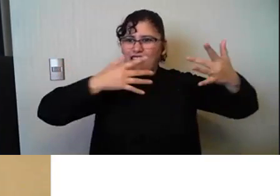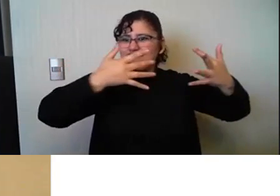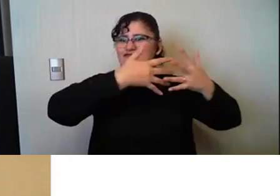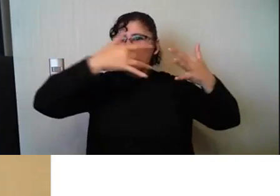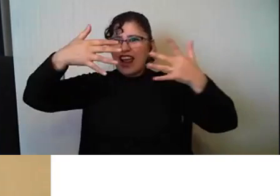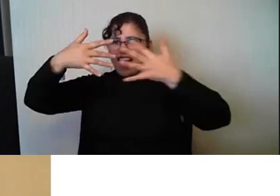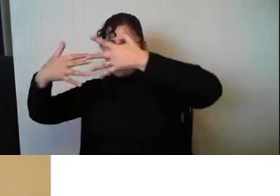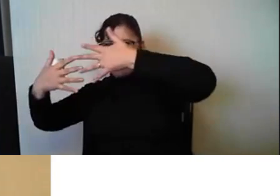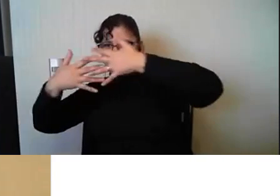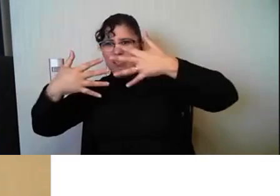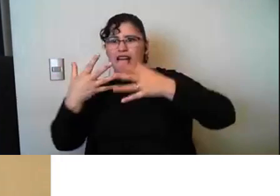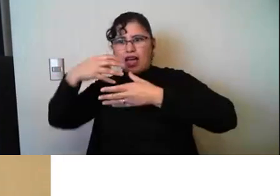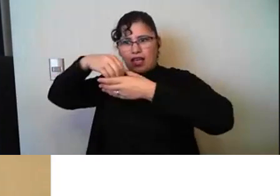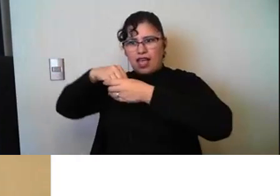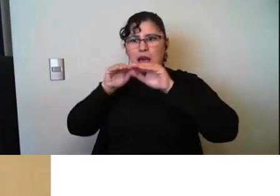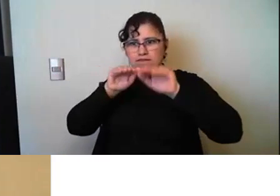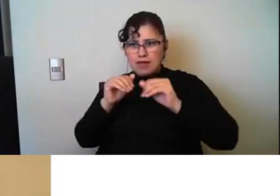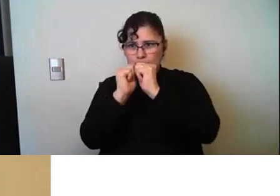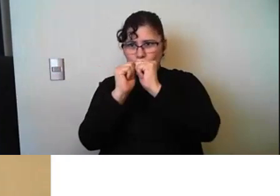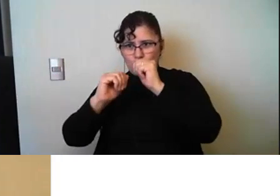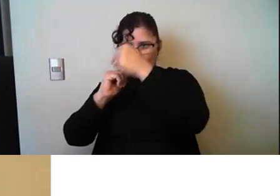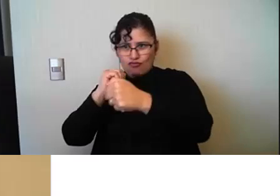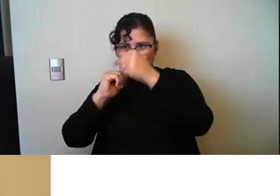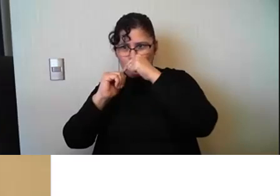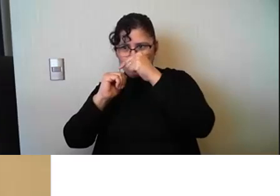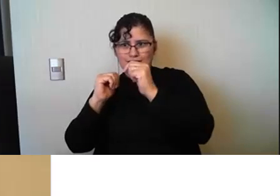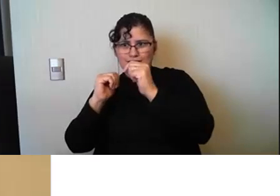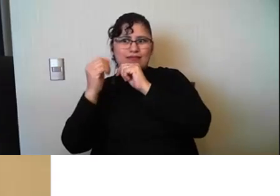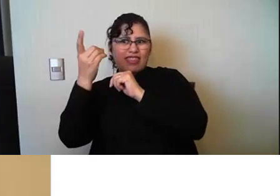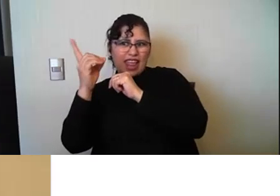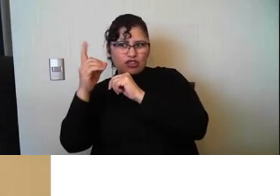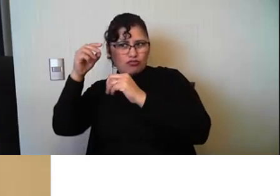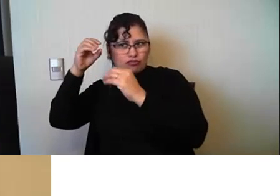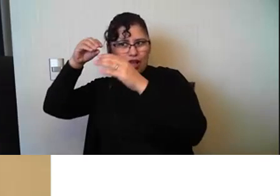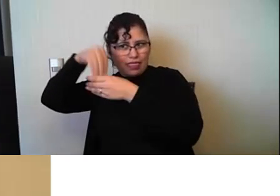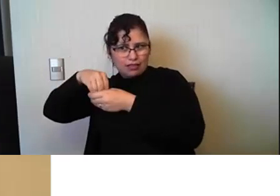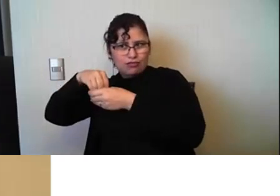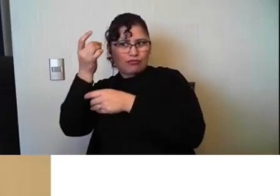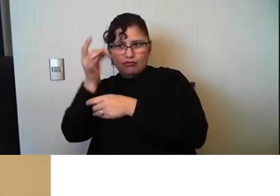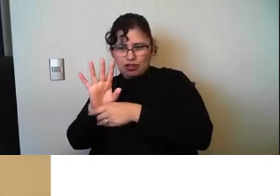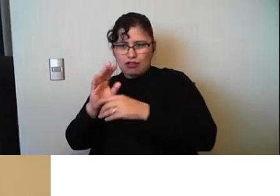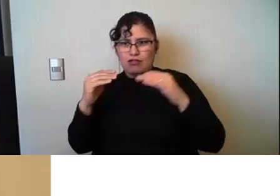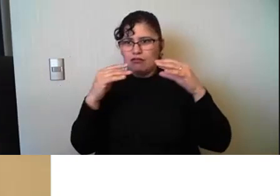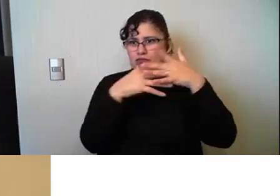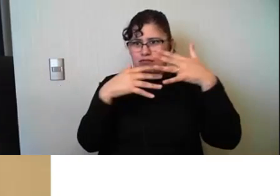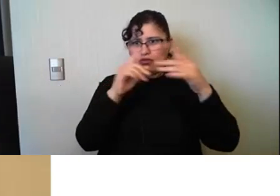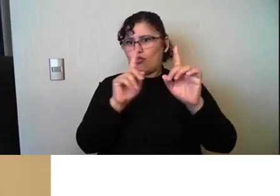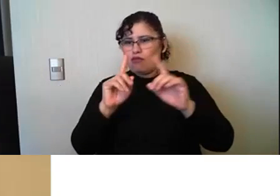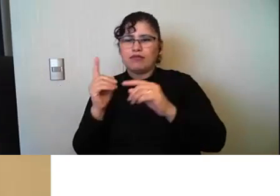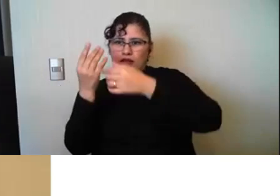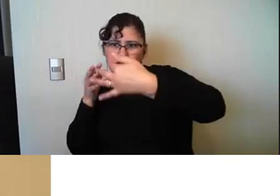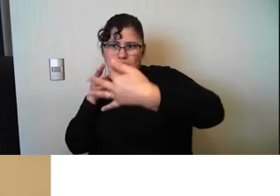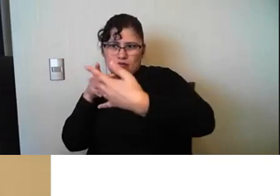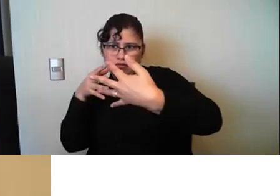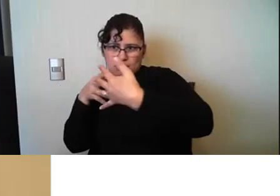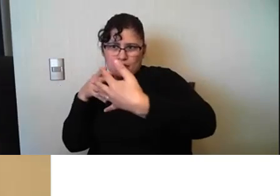conectan o interconectan estos elementos, no cruzan la línea media, son tractos de asociación. Aquí hay una comunicación